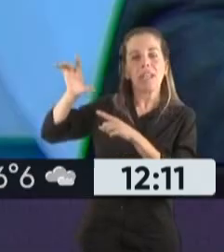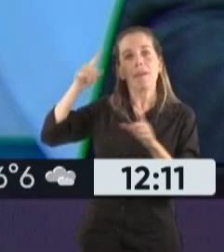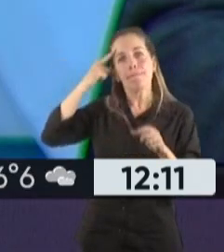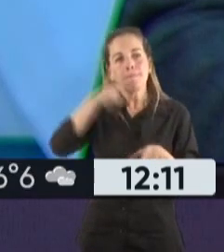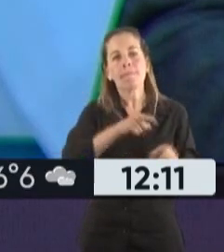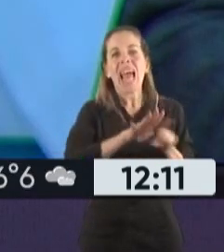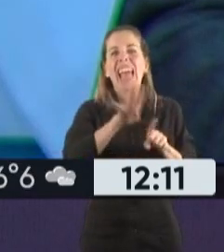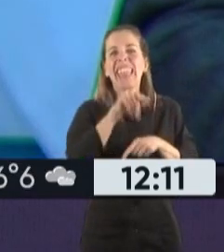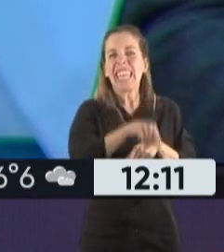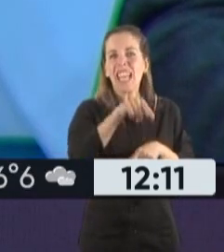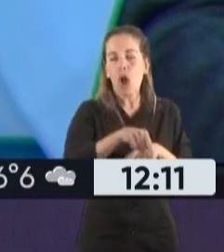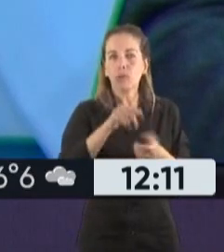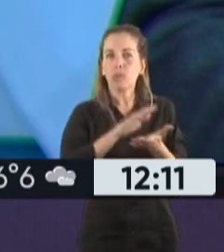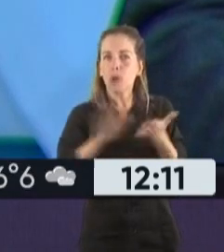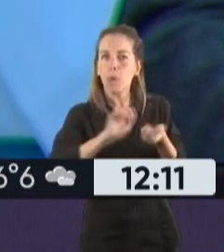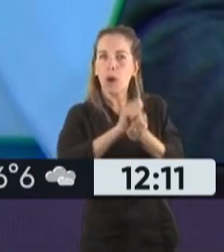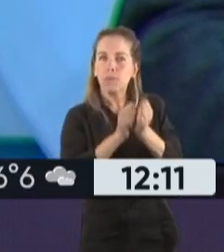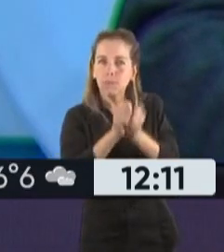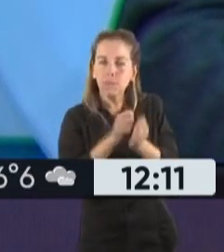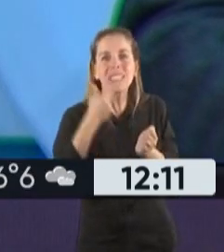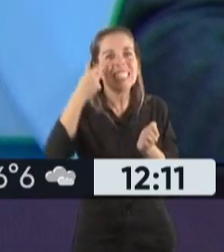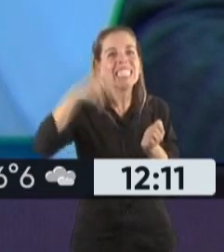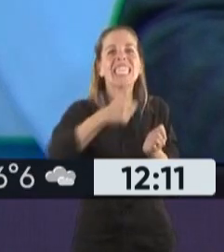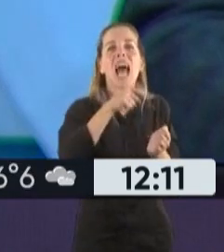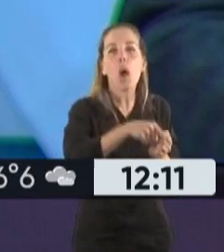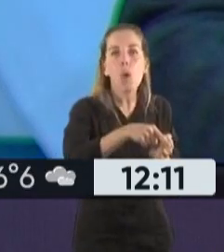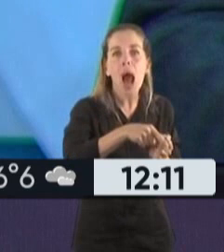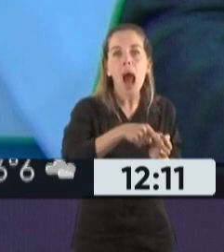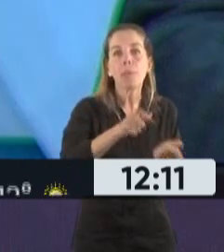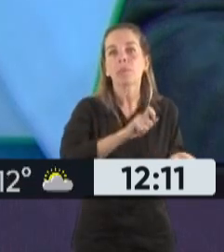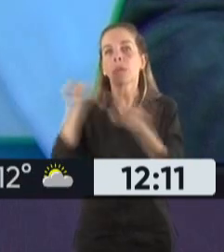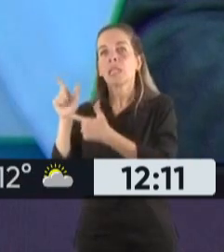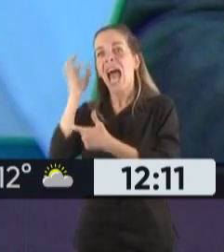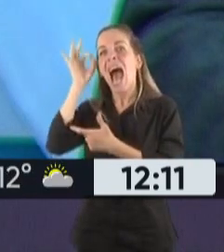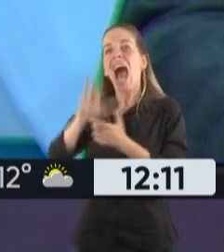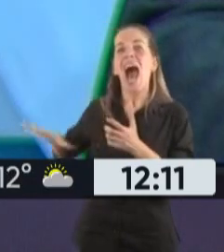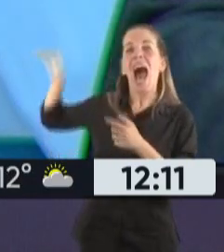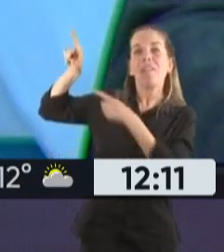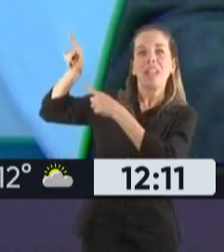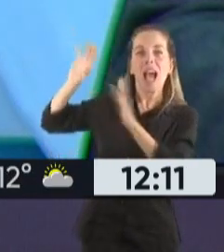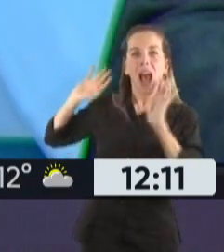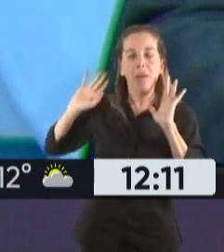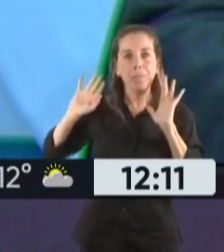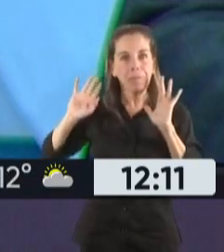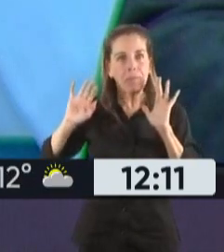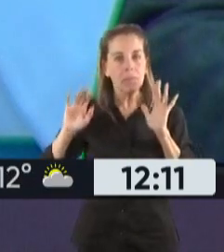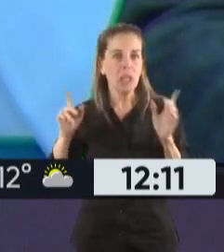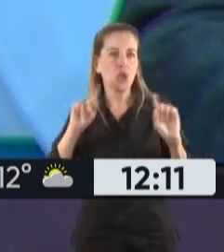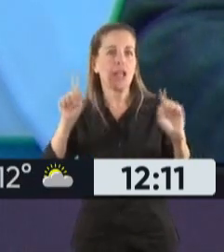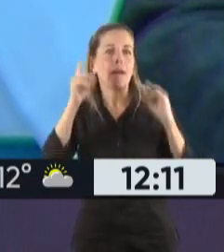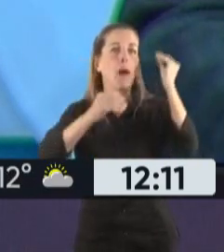podría crecer en África. Y si nosotros eso lo lográramos, ya no estaríamos muy preocupados por ver si